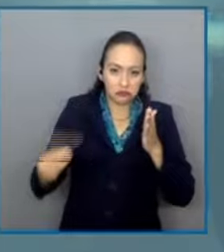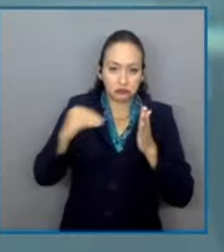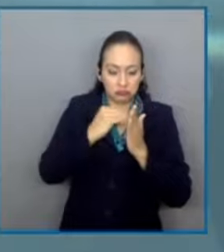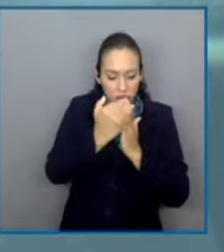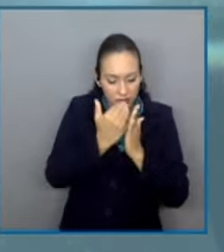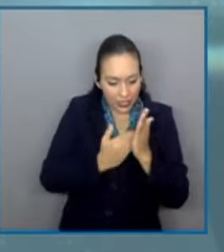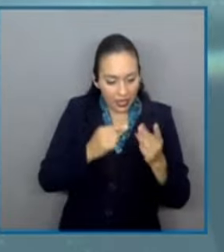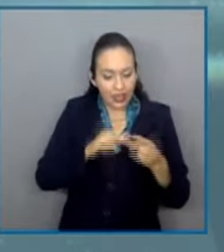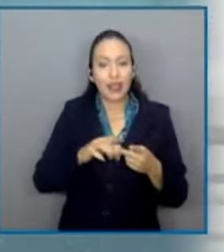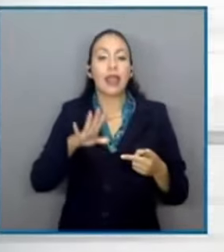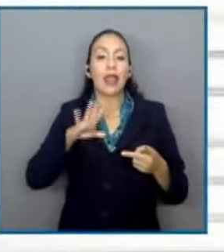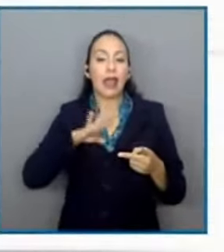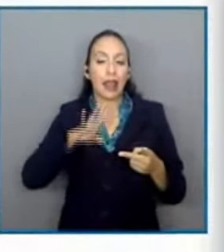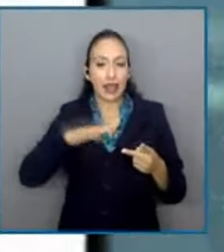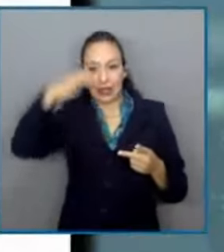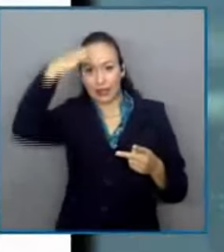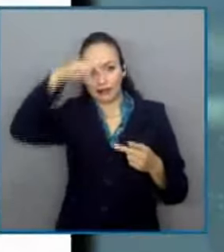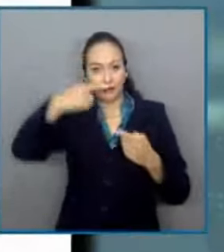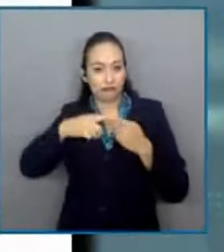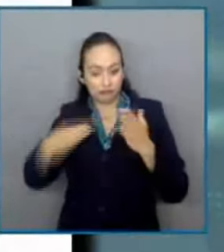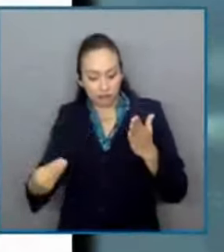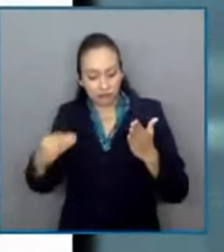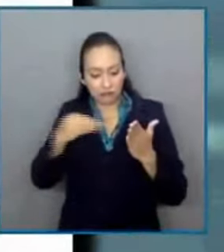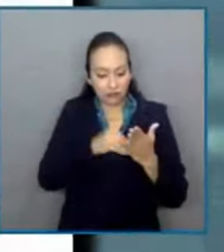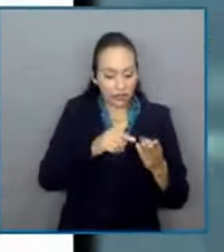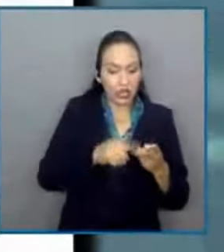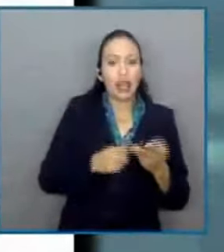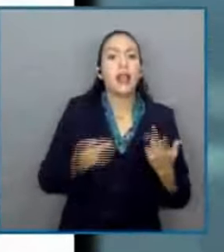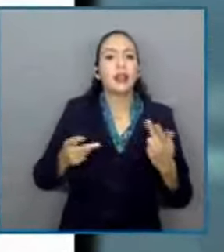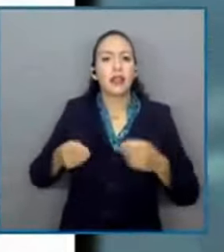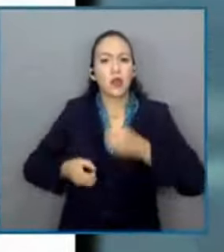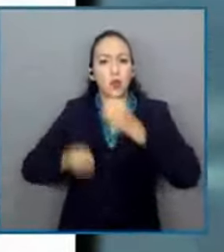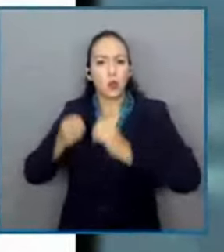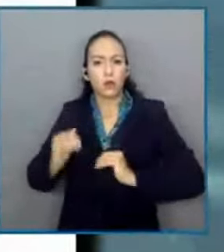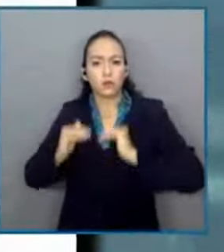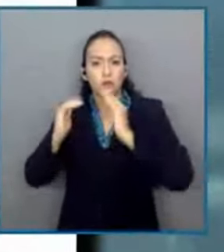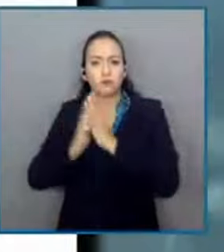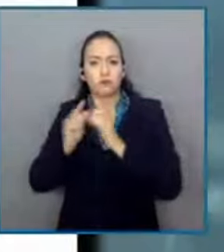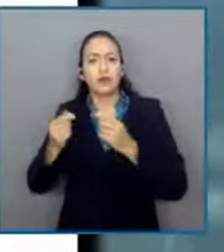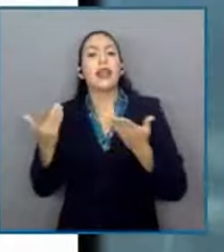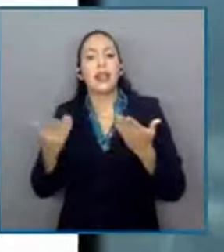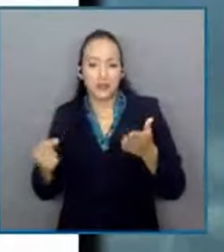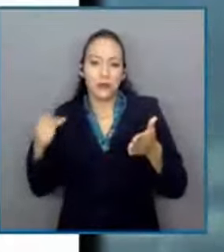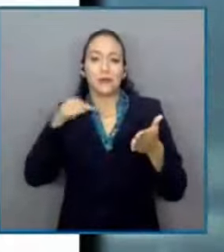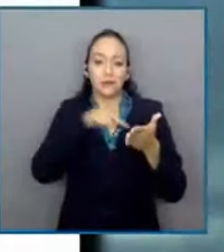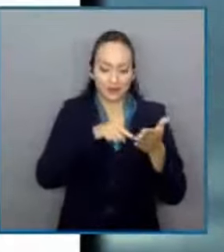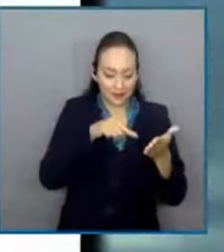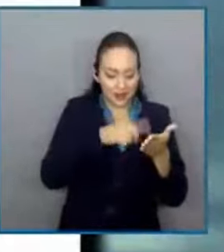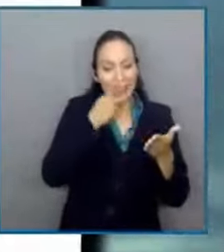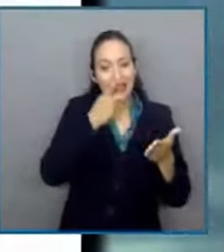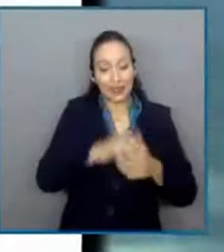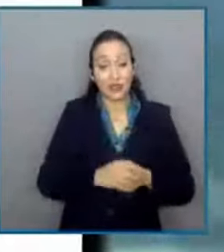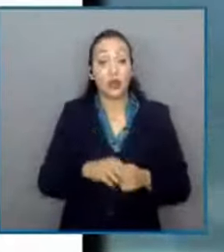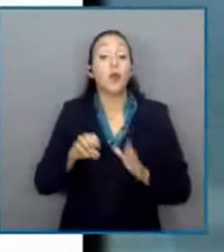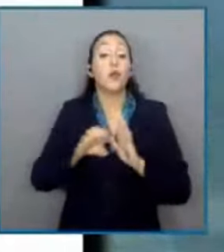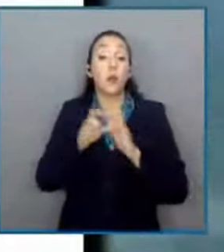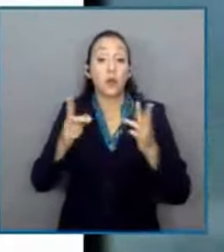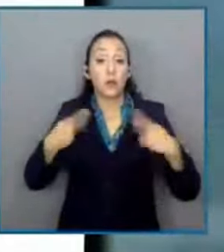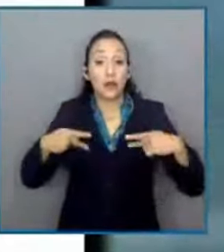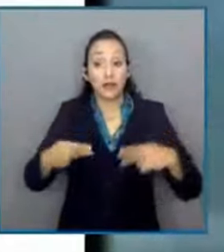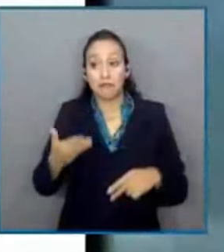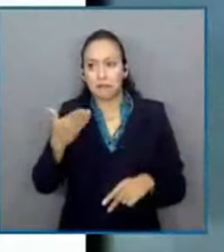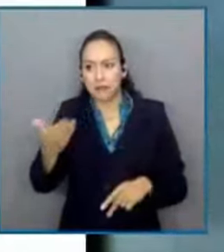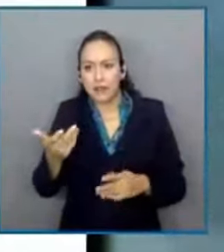del máximo tribunal en asuntos como la prescripción de las acciones para reclamar indemnizaciones, la vía de procedencia,